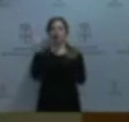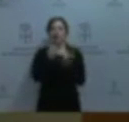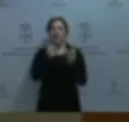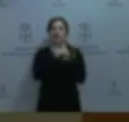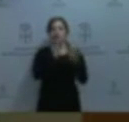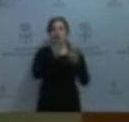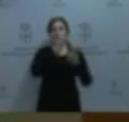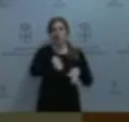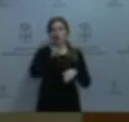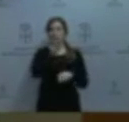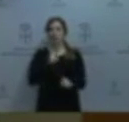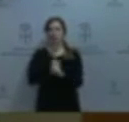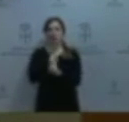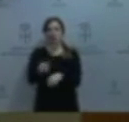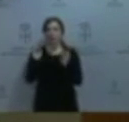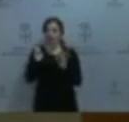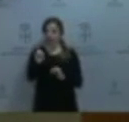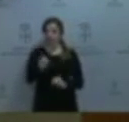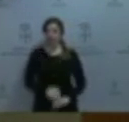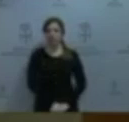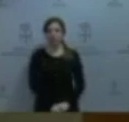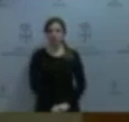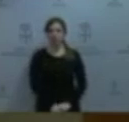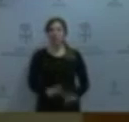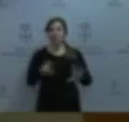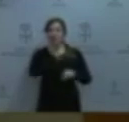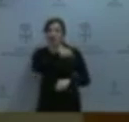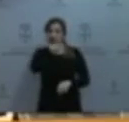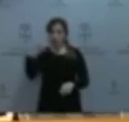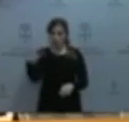favor, 13 en contra y ninguna abstención. Por el resultado indicado queda aprobada.